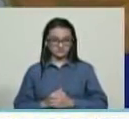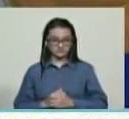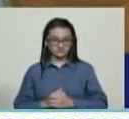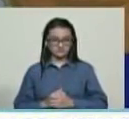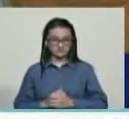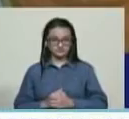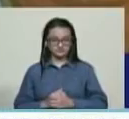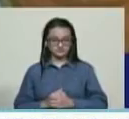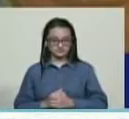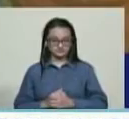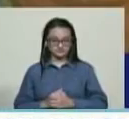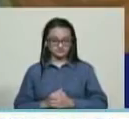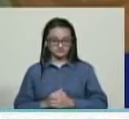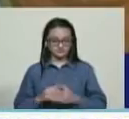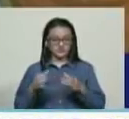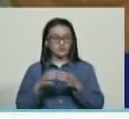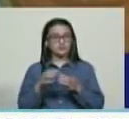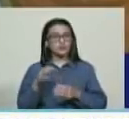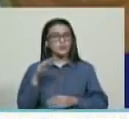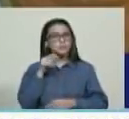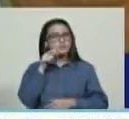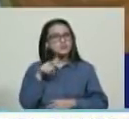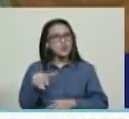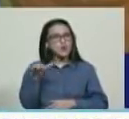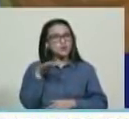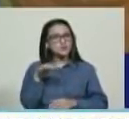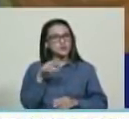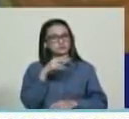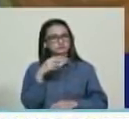Coronel José Sangrori Flores, comandante del Regimiento del Pueblo.